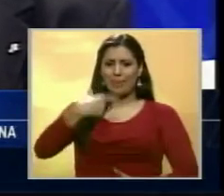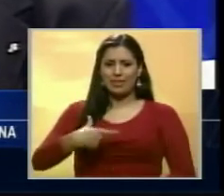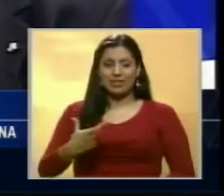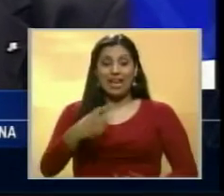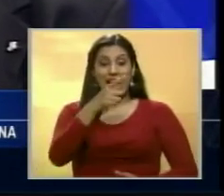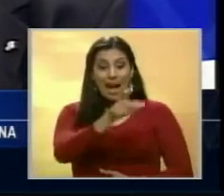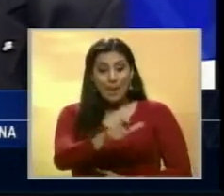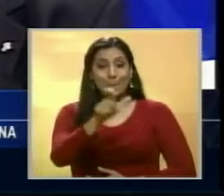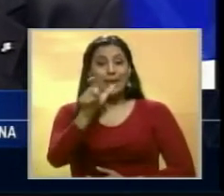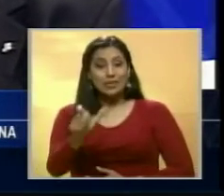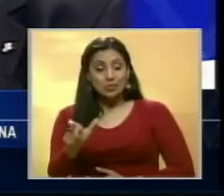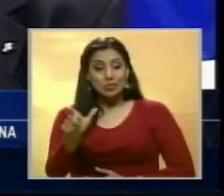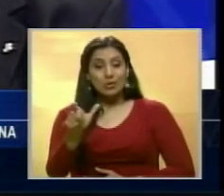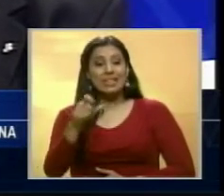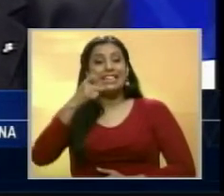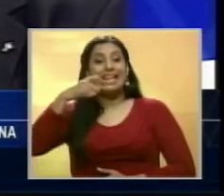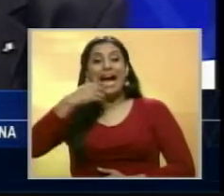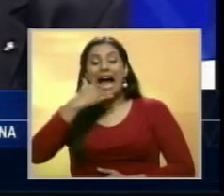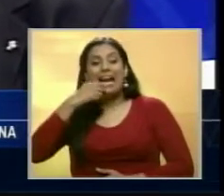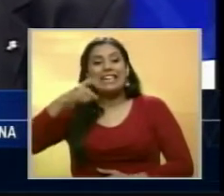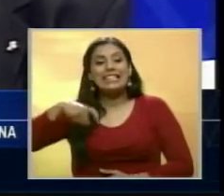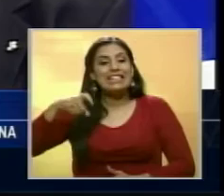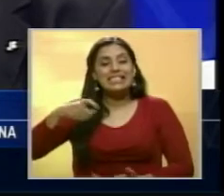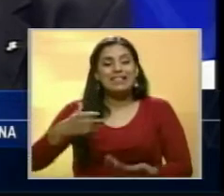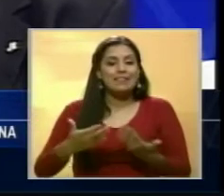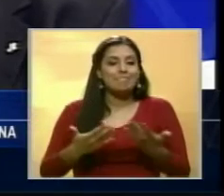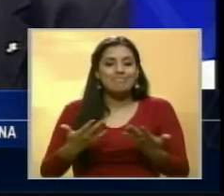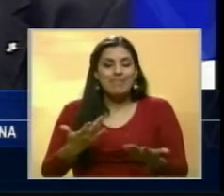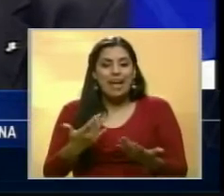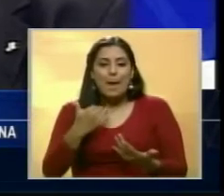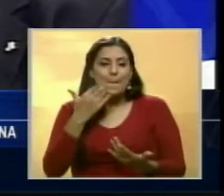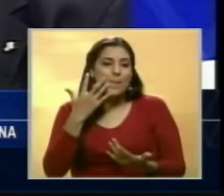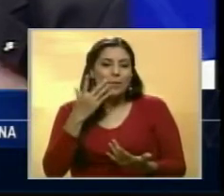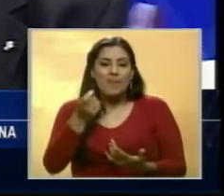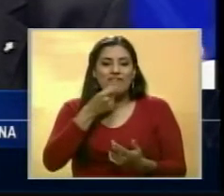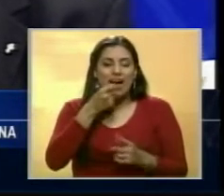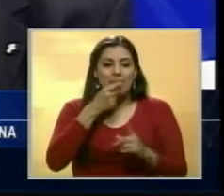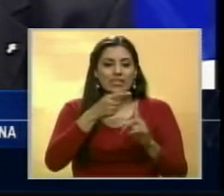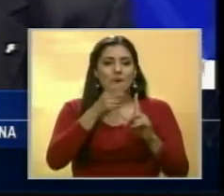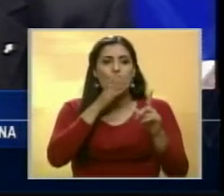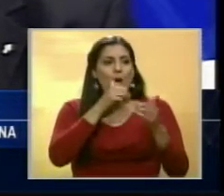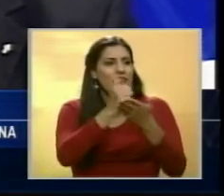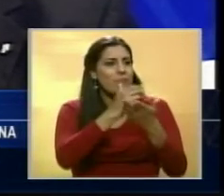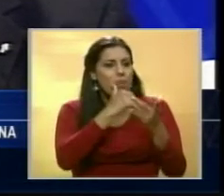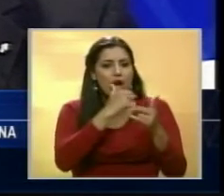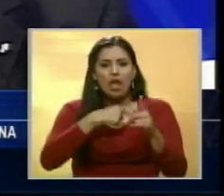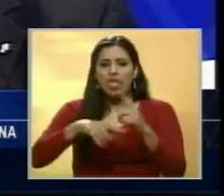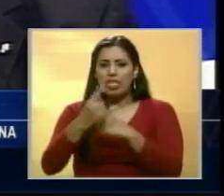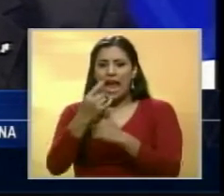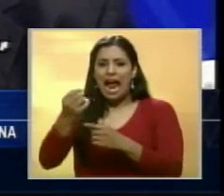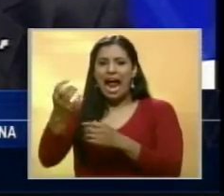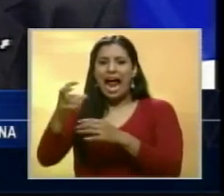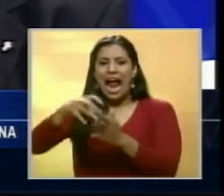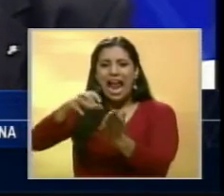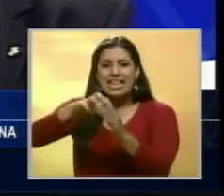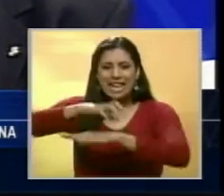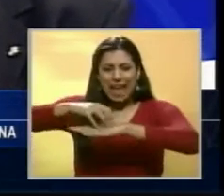los pacientes que necesitaban de alguna manera productos estaban utilizando los de uso animal porque no había